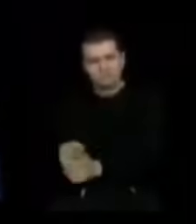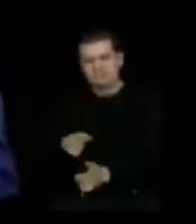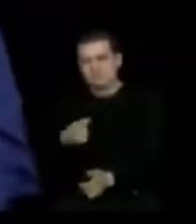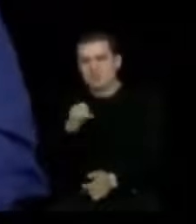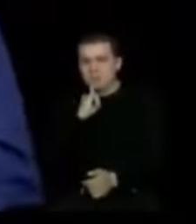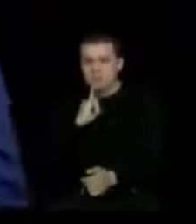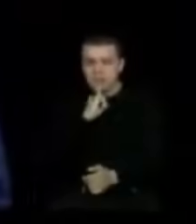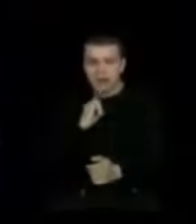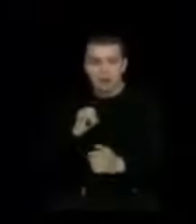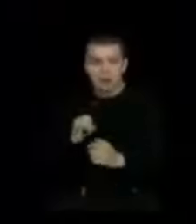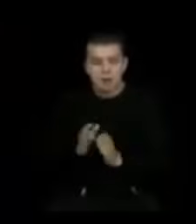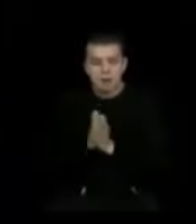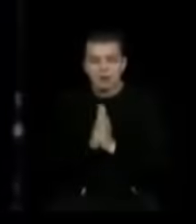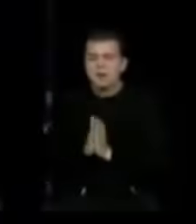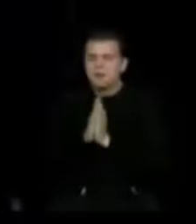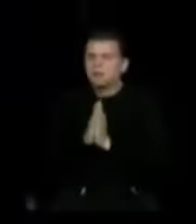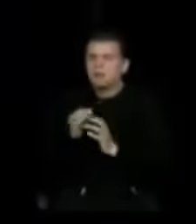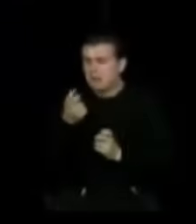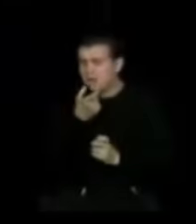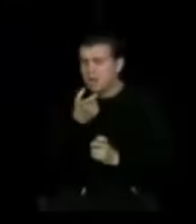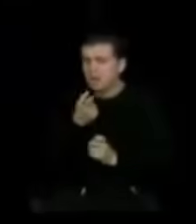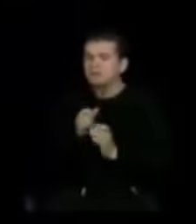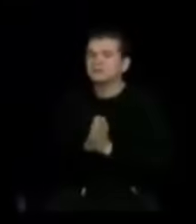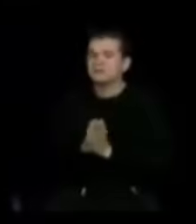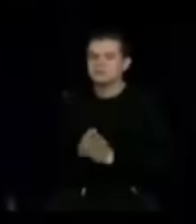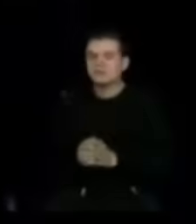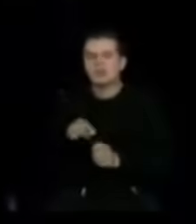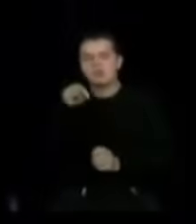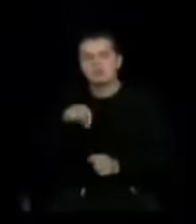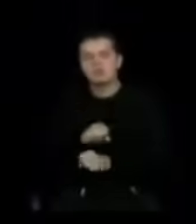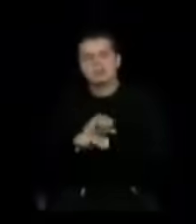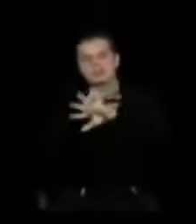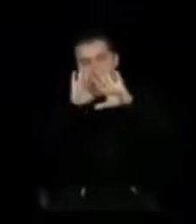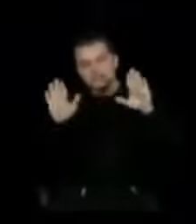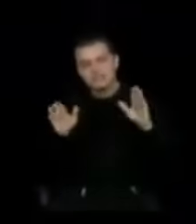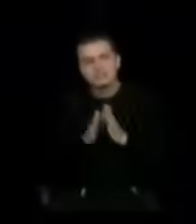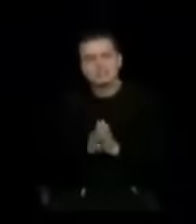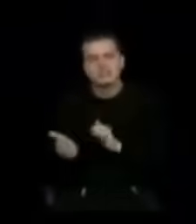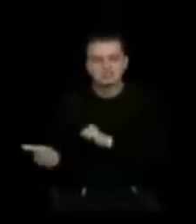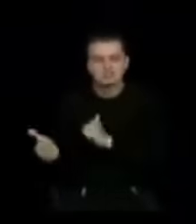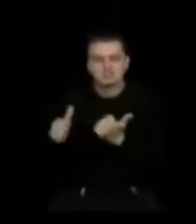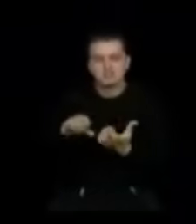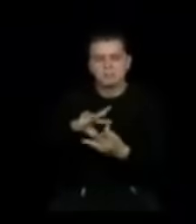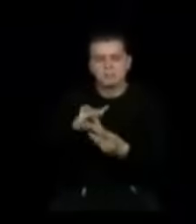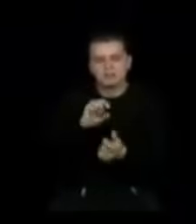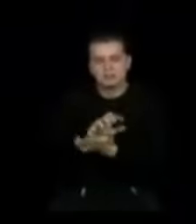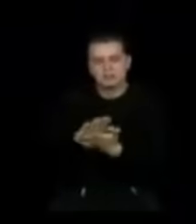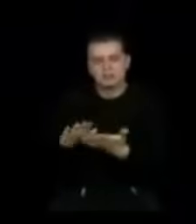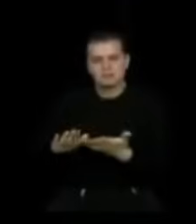lenguas. Esta mañana Él está aquí para bautizarte con el Espíritu Santo.